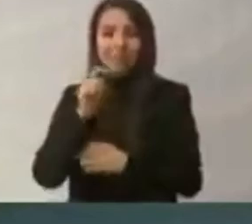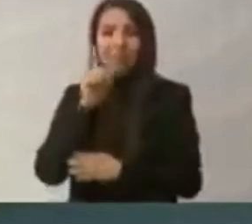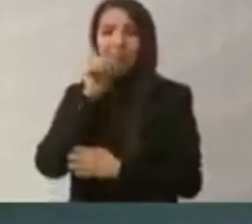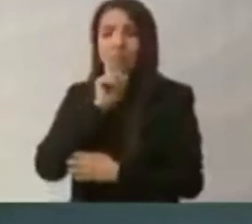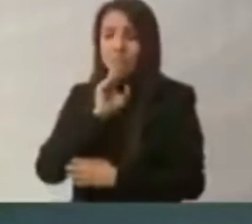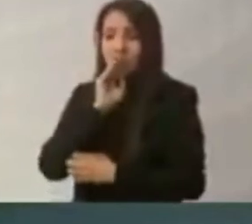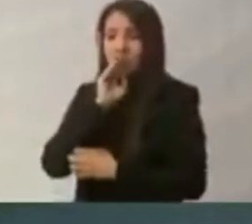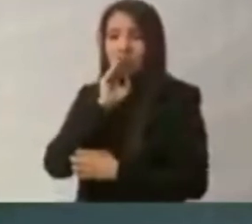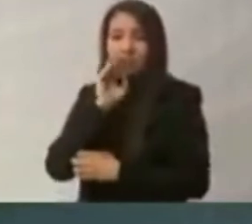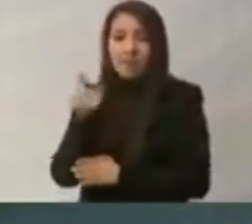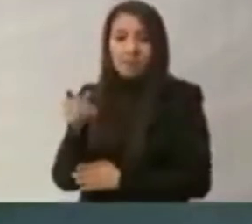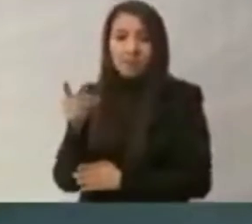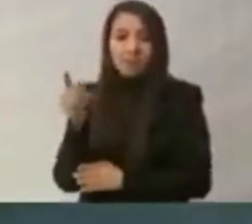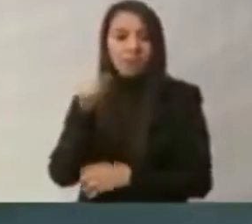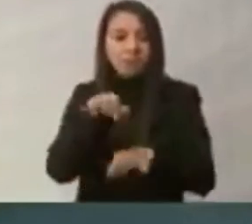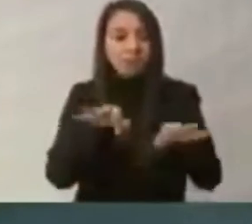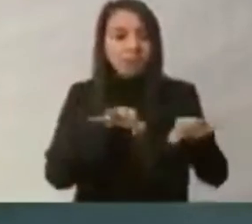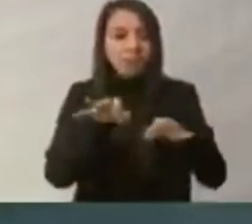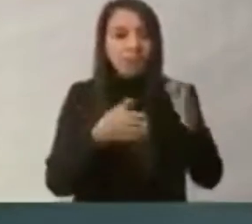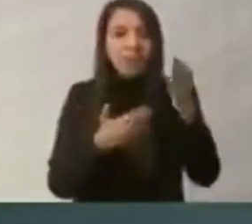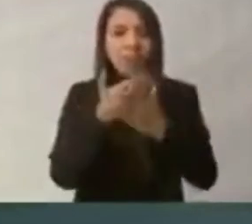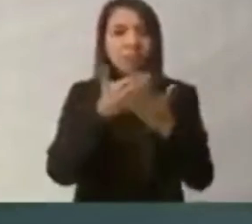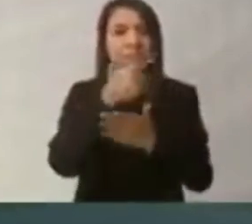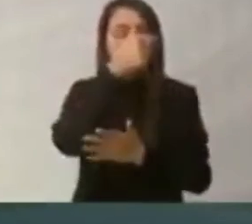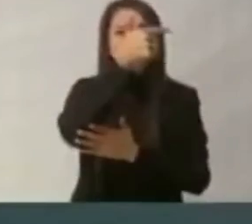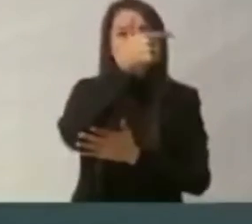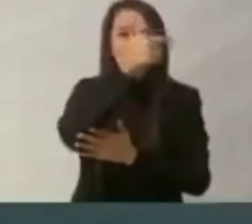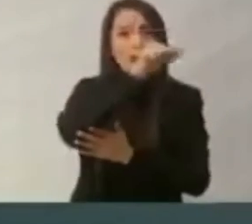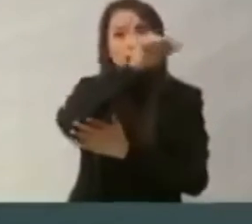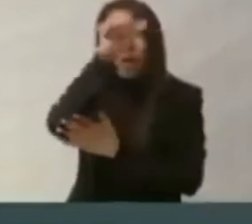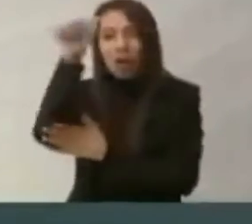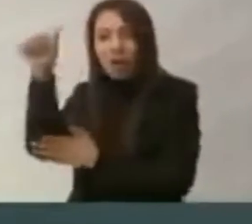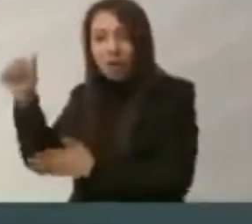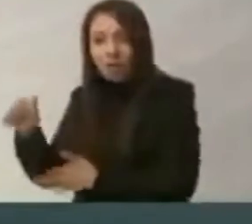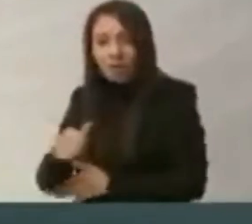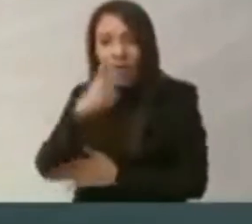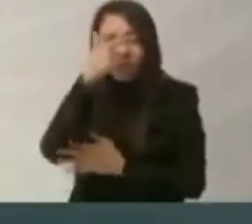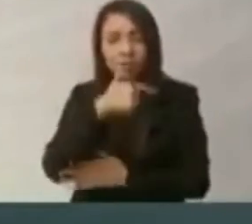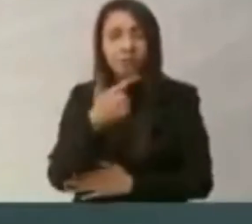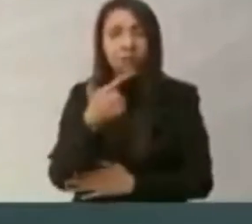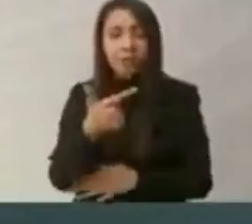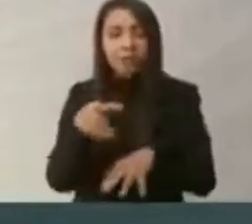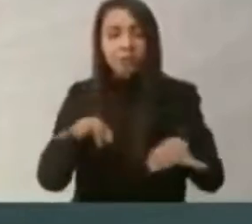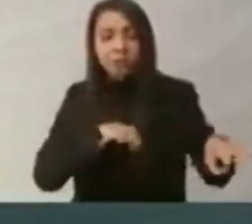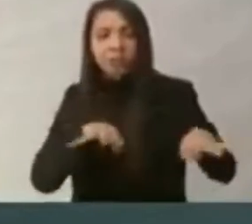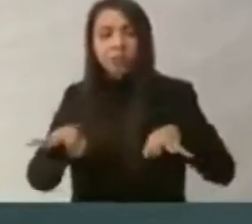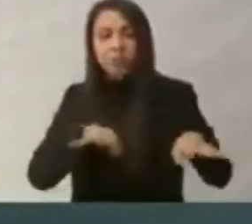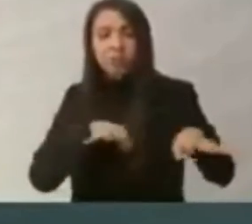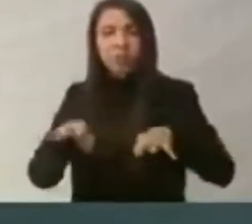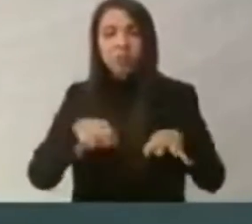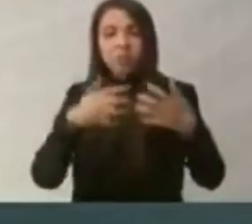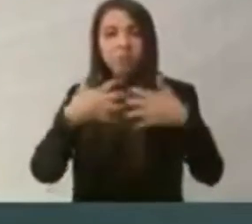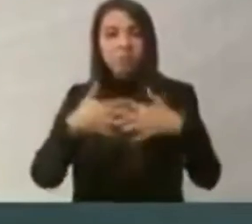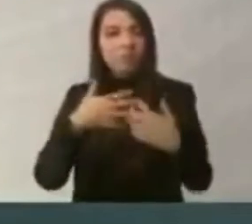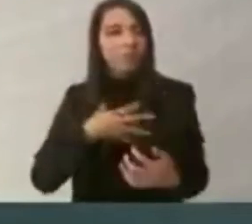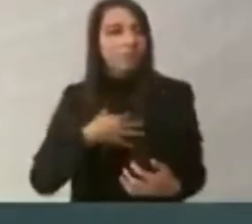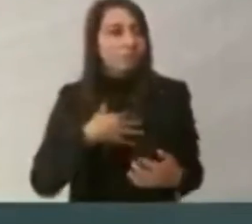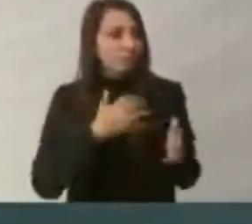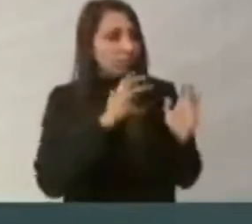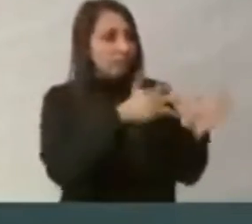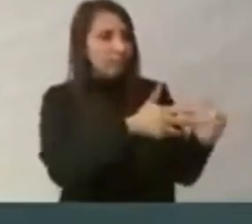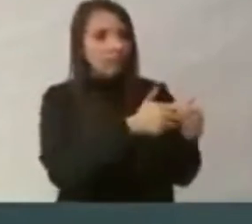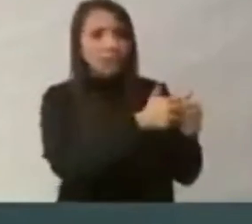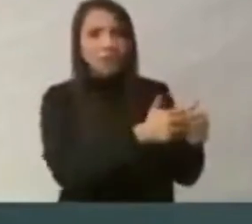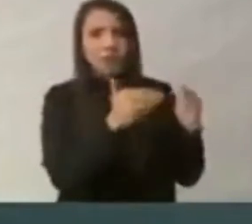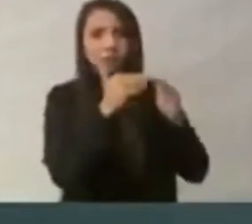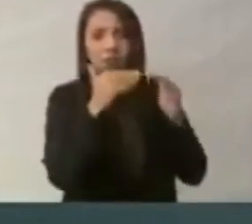a 7 de la noche en una maquiladora. ¿Cómo quedan los hijos en la casa? Bueno, todo